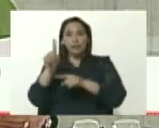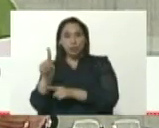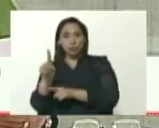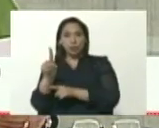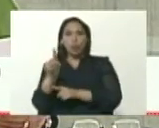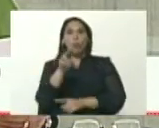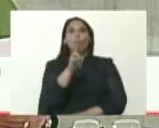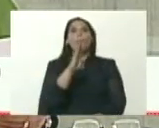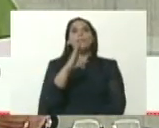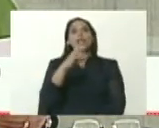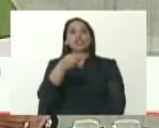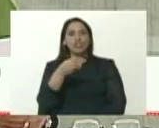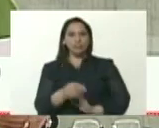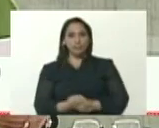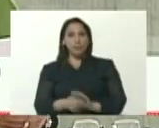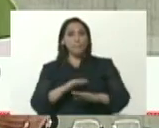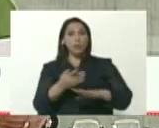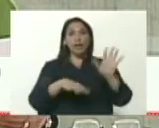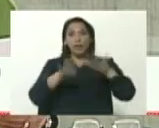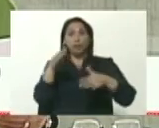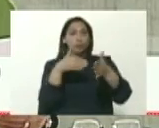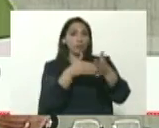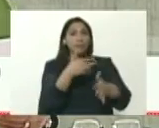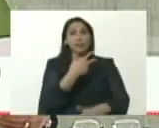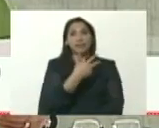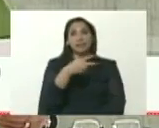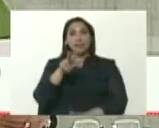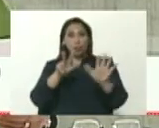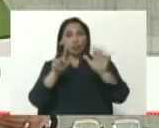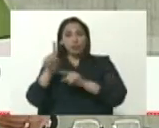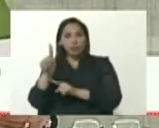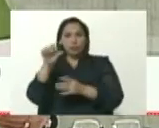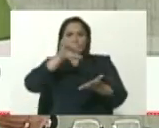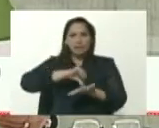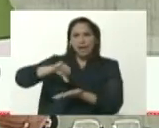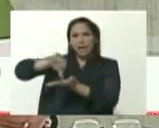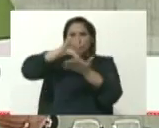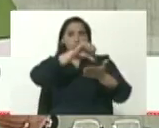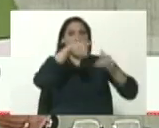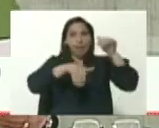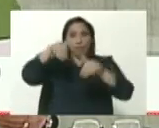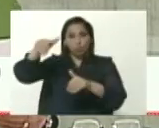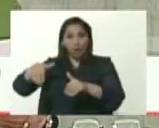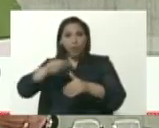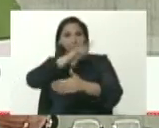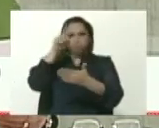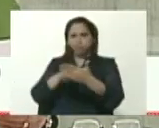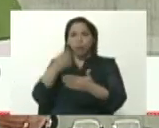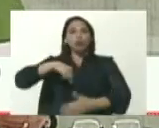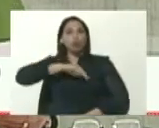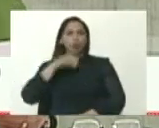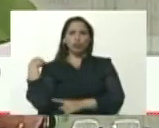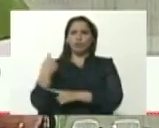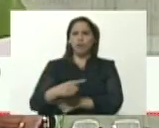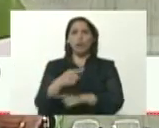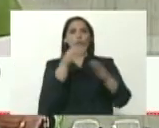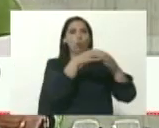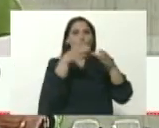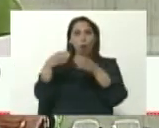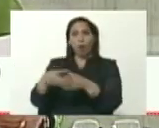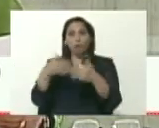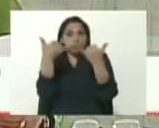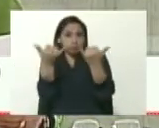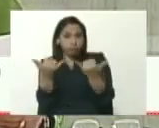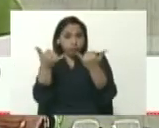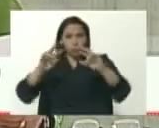14.381 VC, porque son 14.381 centros electorales. Nosotros tenemos organizado en este